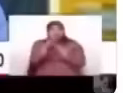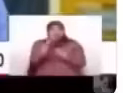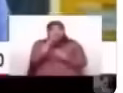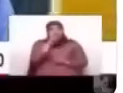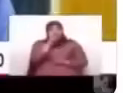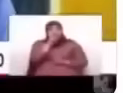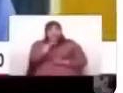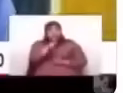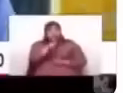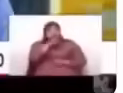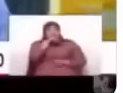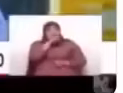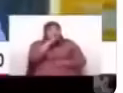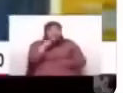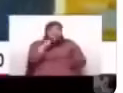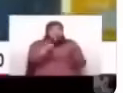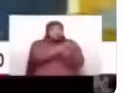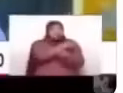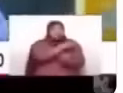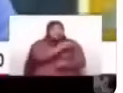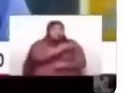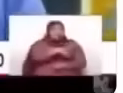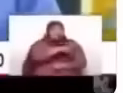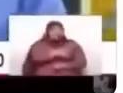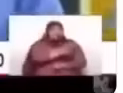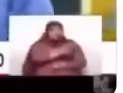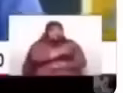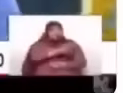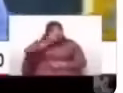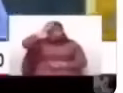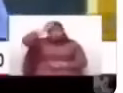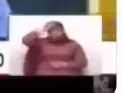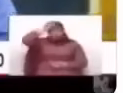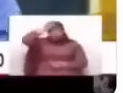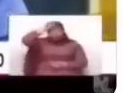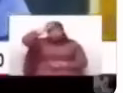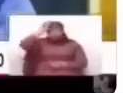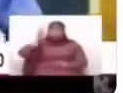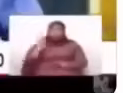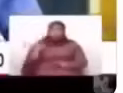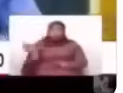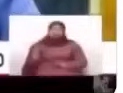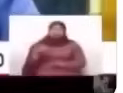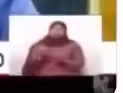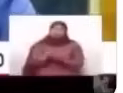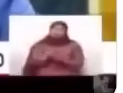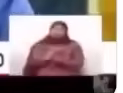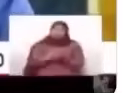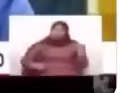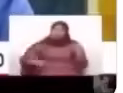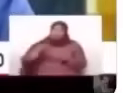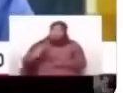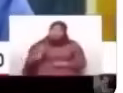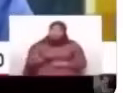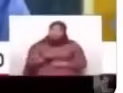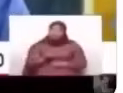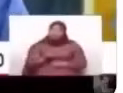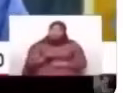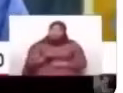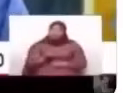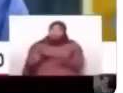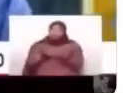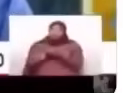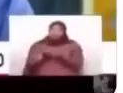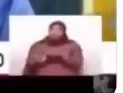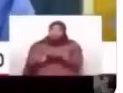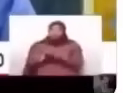al papa selenski a mí Luis Guillermo se me parece mucho cada vez más cada vez más se me